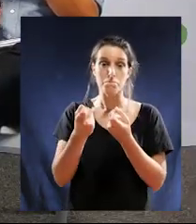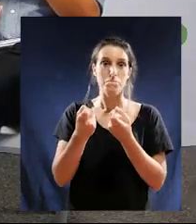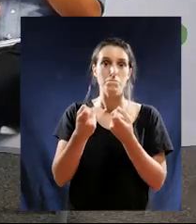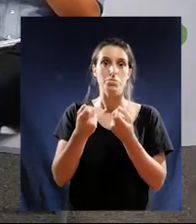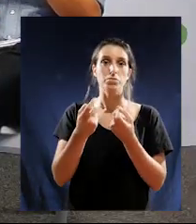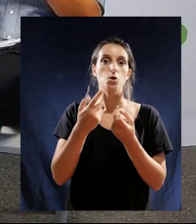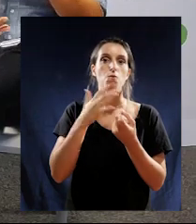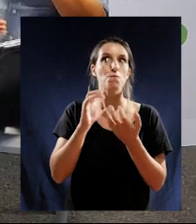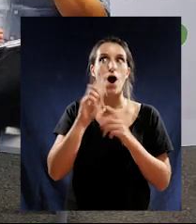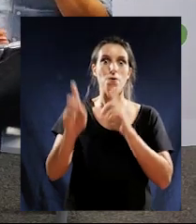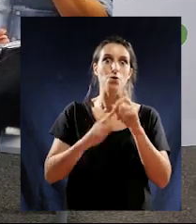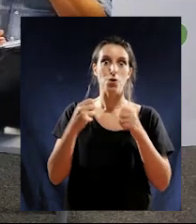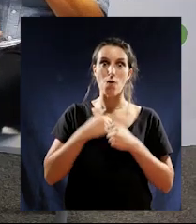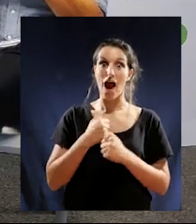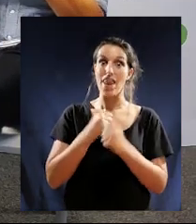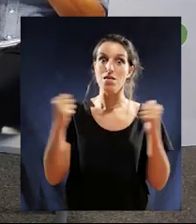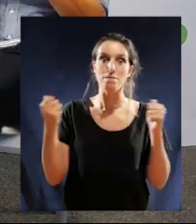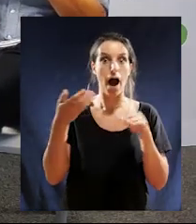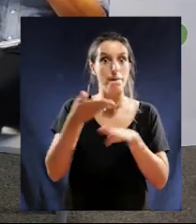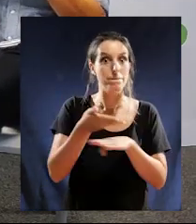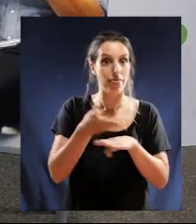sin saberlo